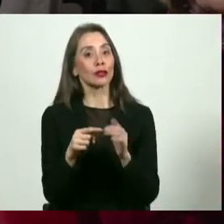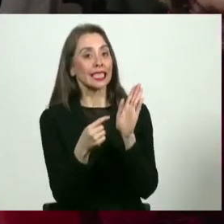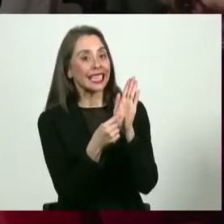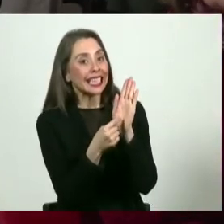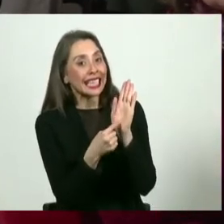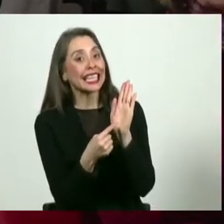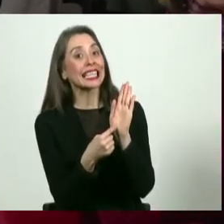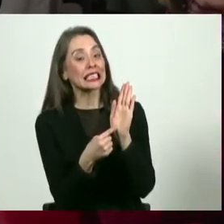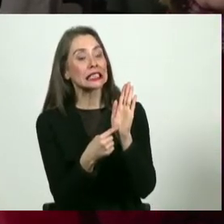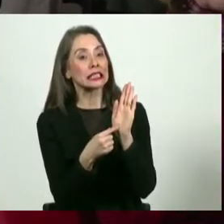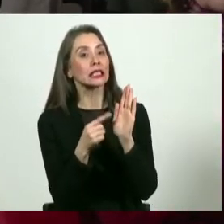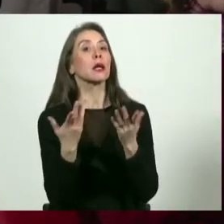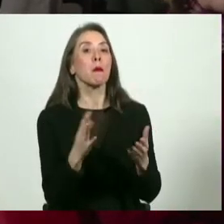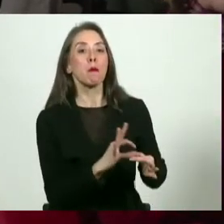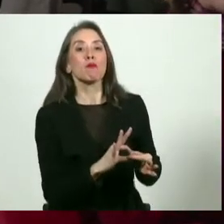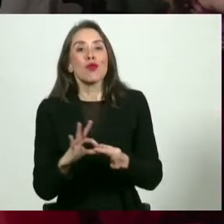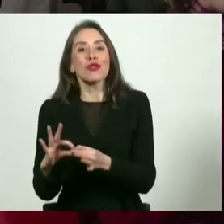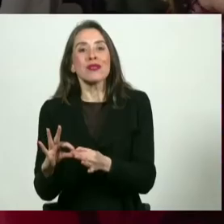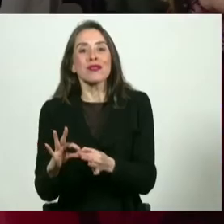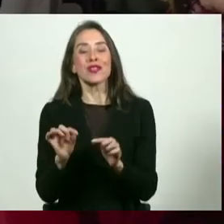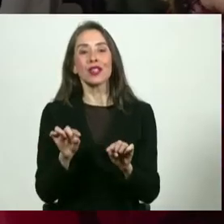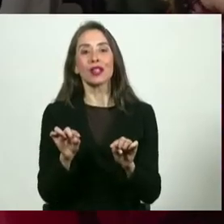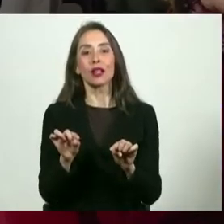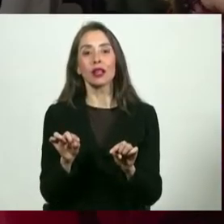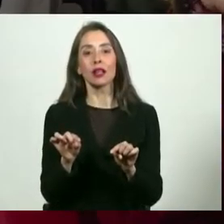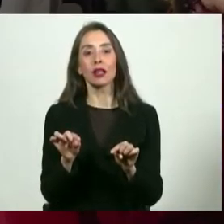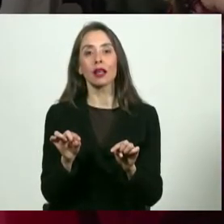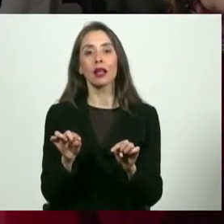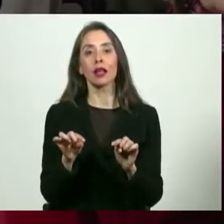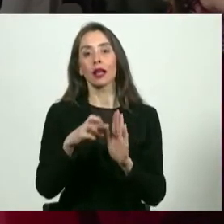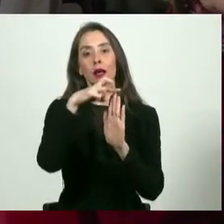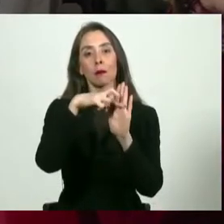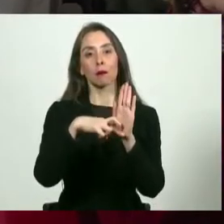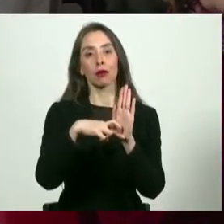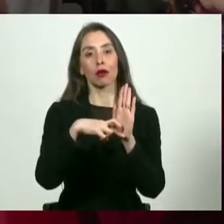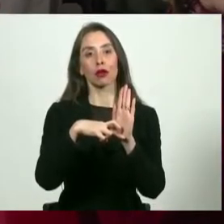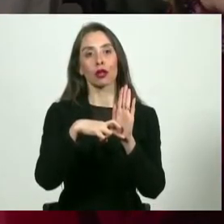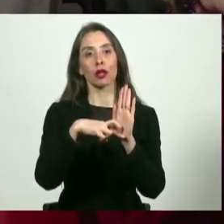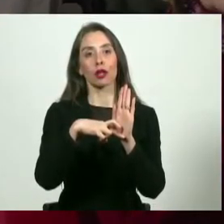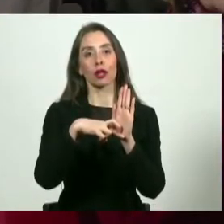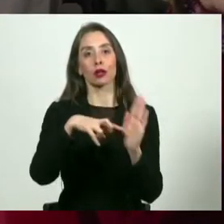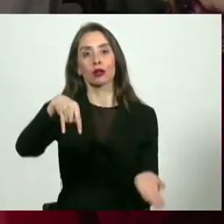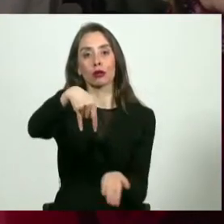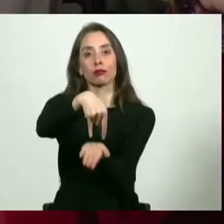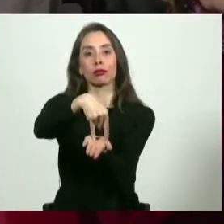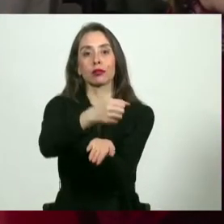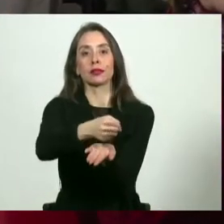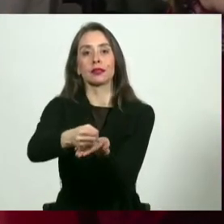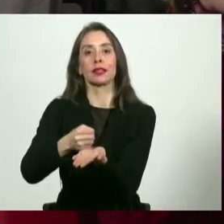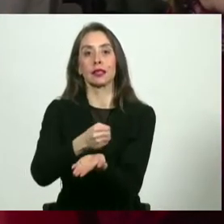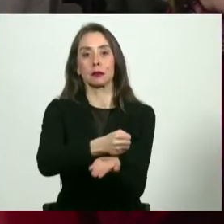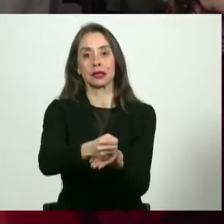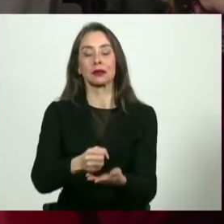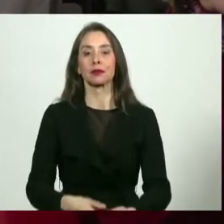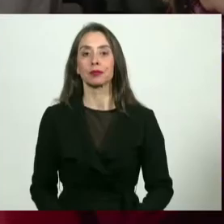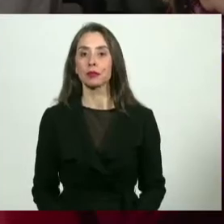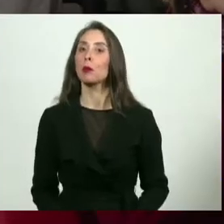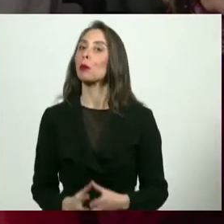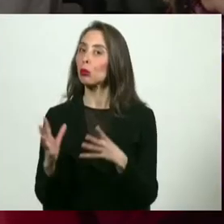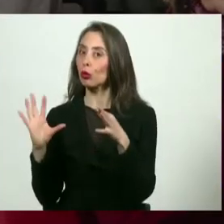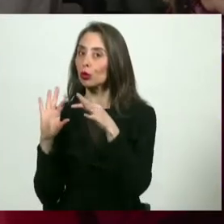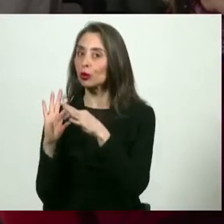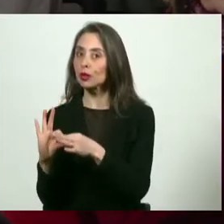es también uno de los fundamentos por los cuales este proyecto, digamos, se está tramitando actualmente en el Congreso. Bueno,